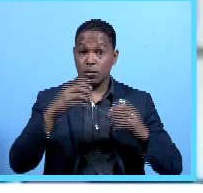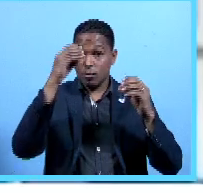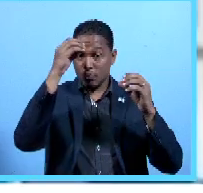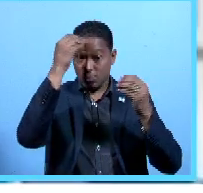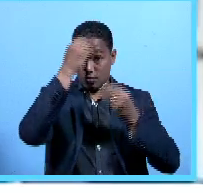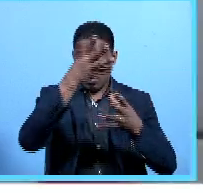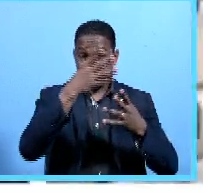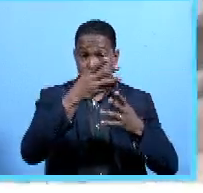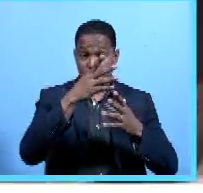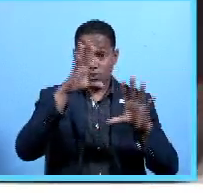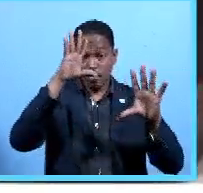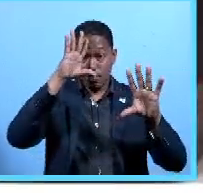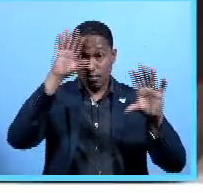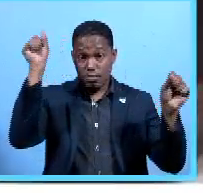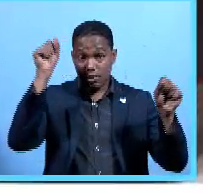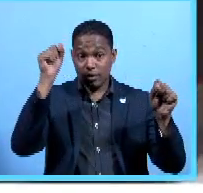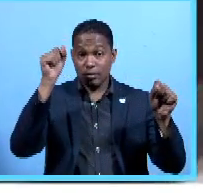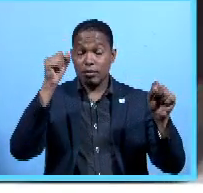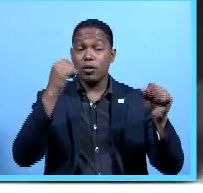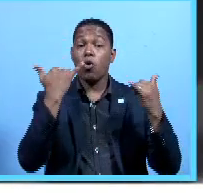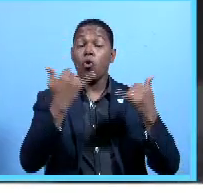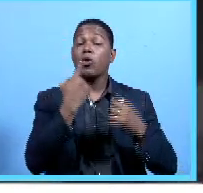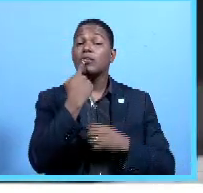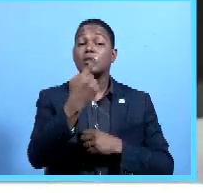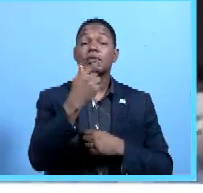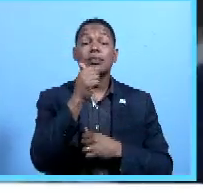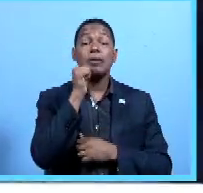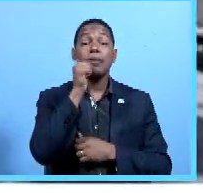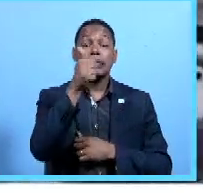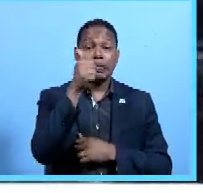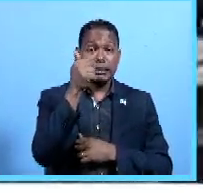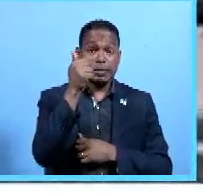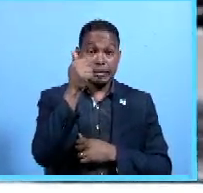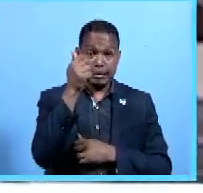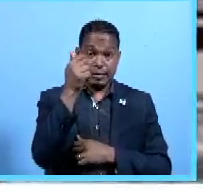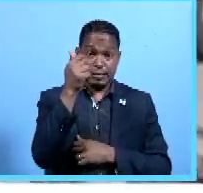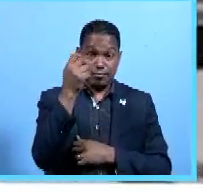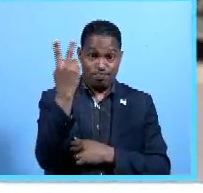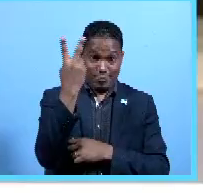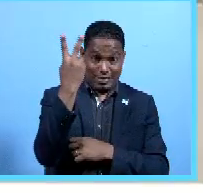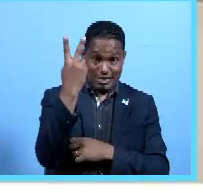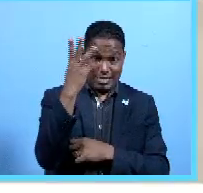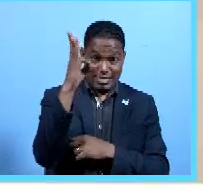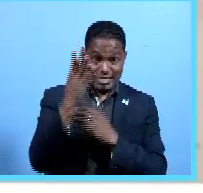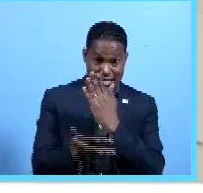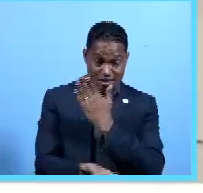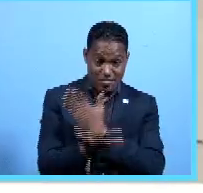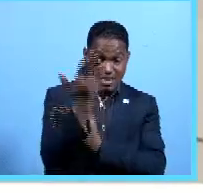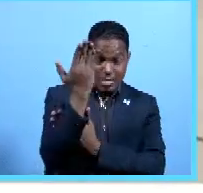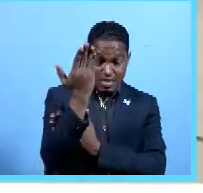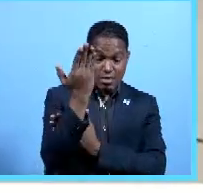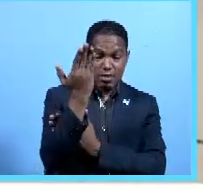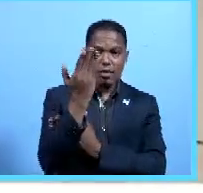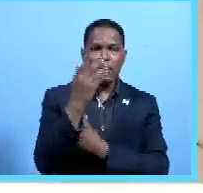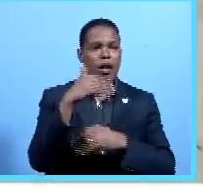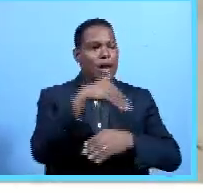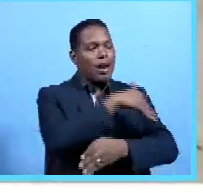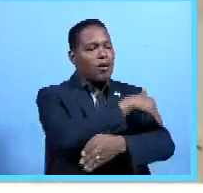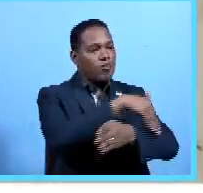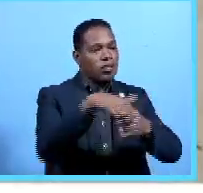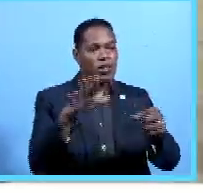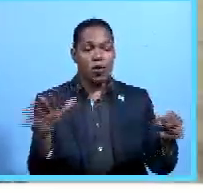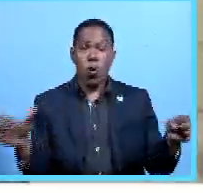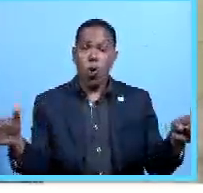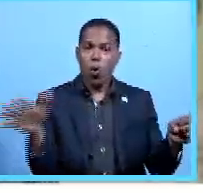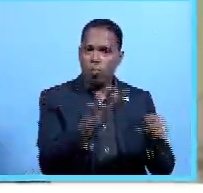información, el presidente ha dispuesto en el día de hoy que de mañana a las 6 de la mañana justamente estarán cerradas todas las